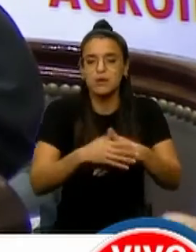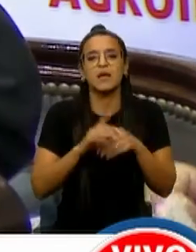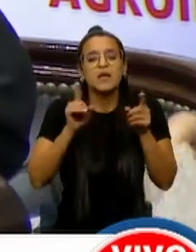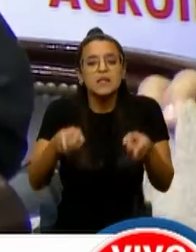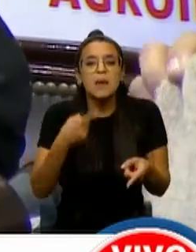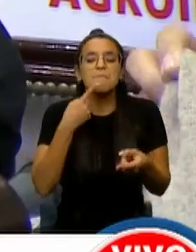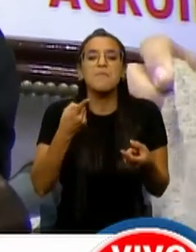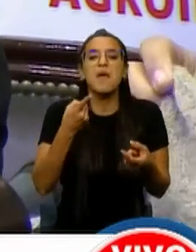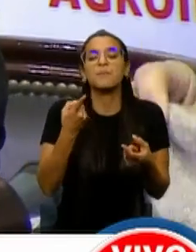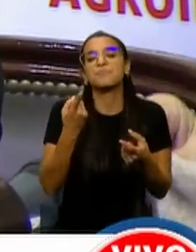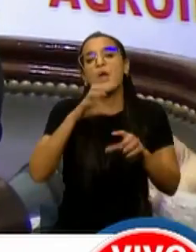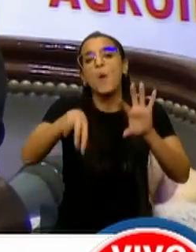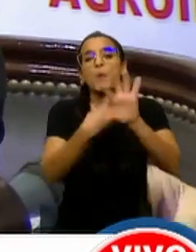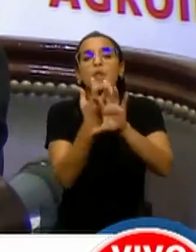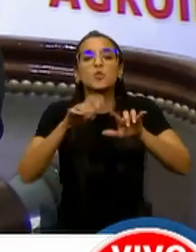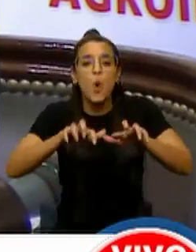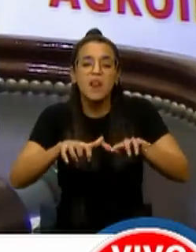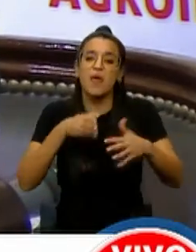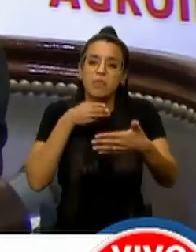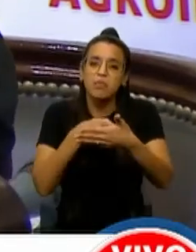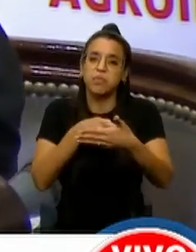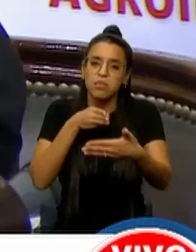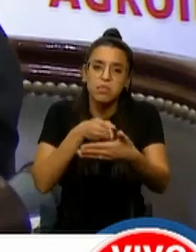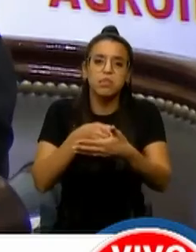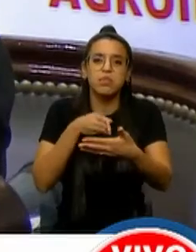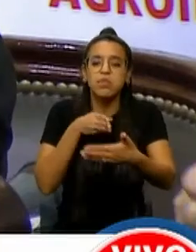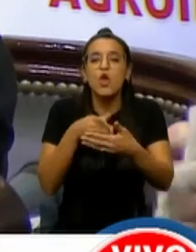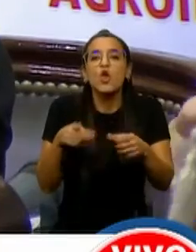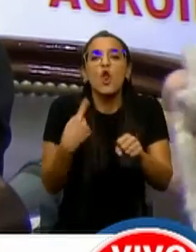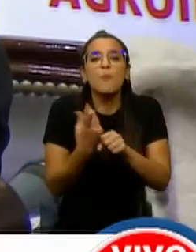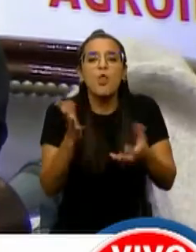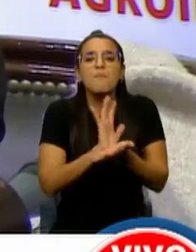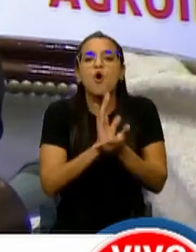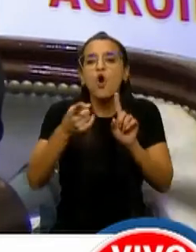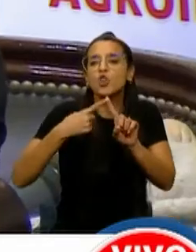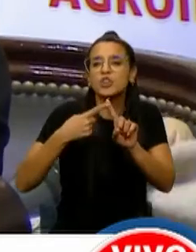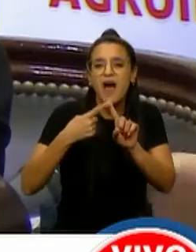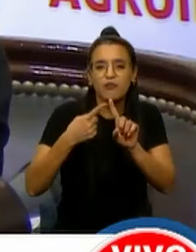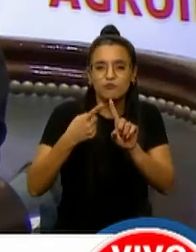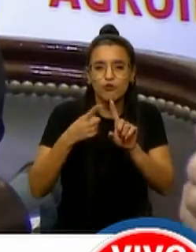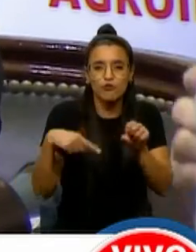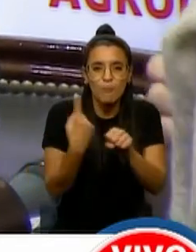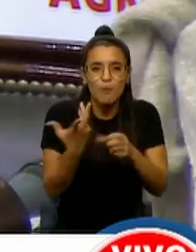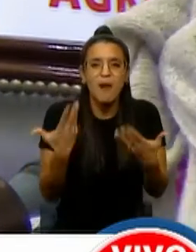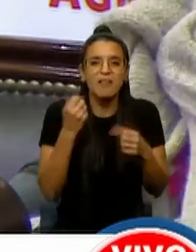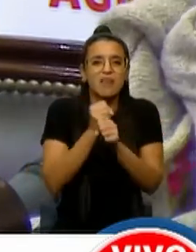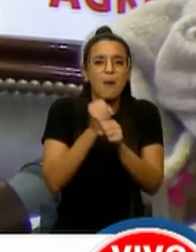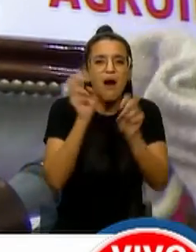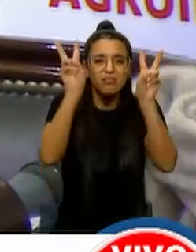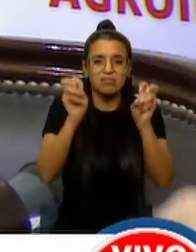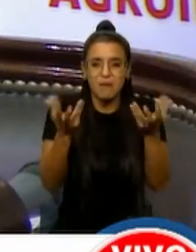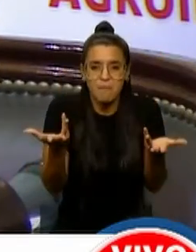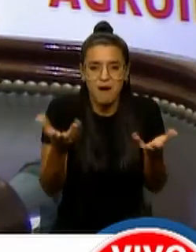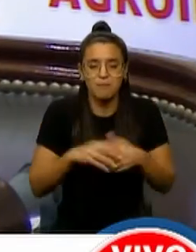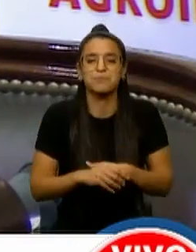donde la virtualidad en más de una oportunidad impide justamente que podamos tener el contacto necesario para trabajar estas